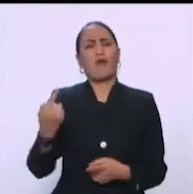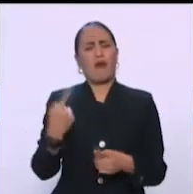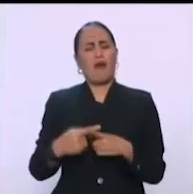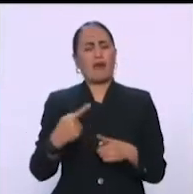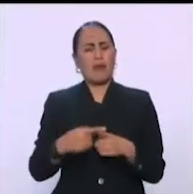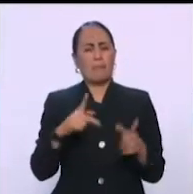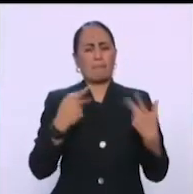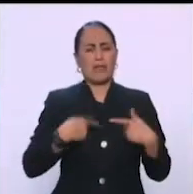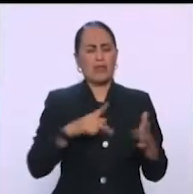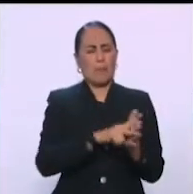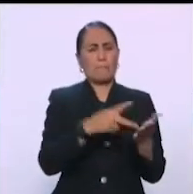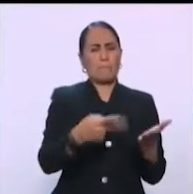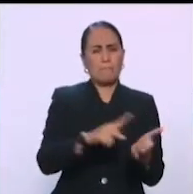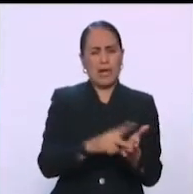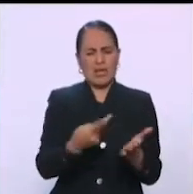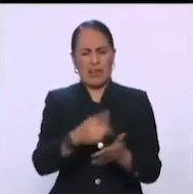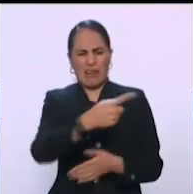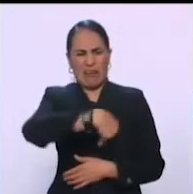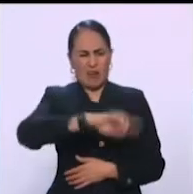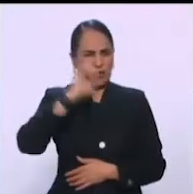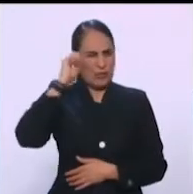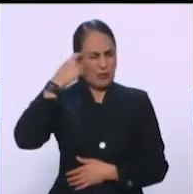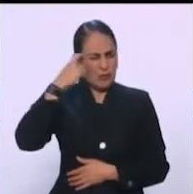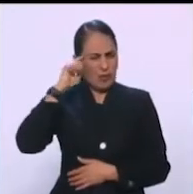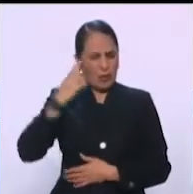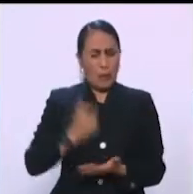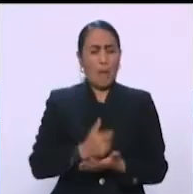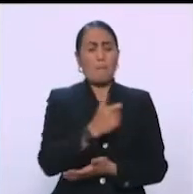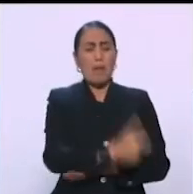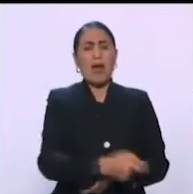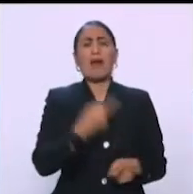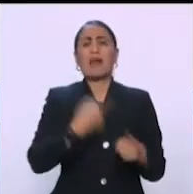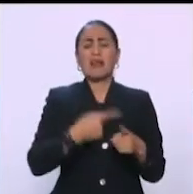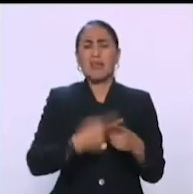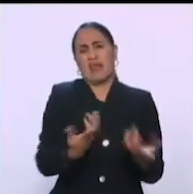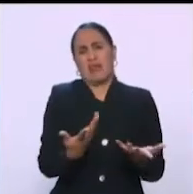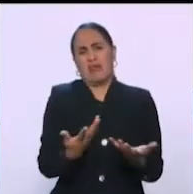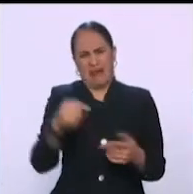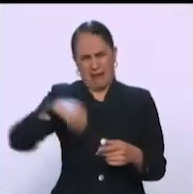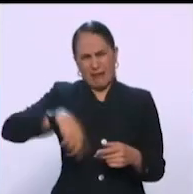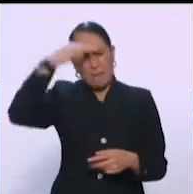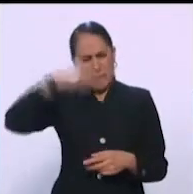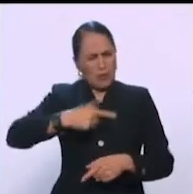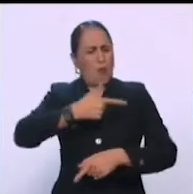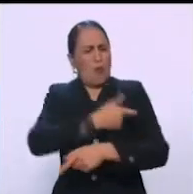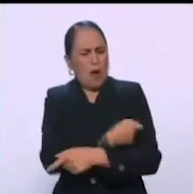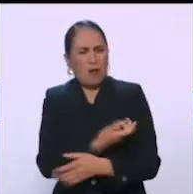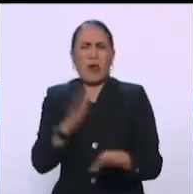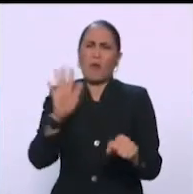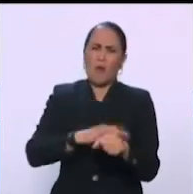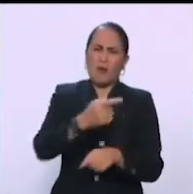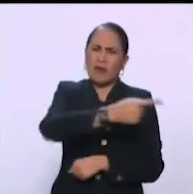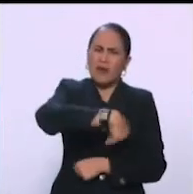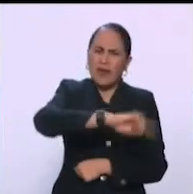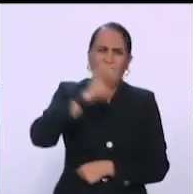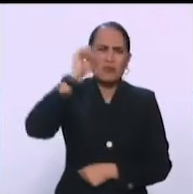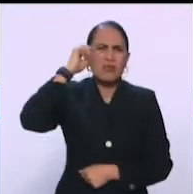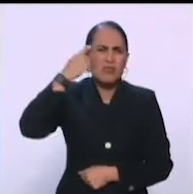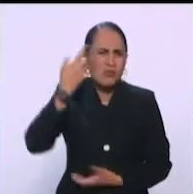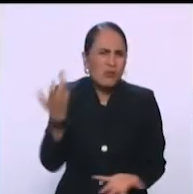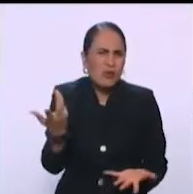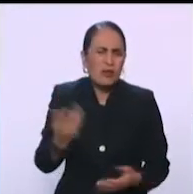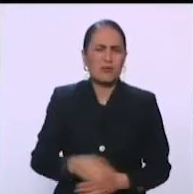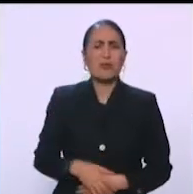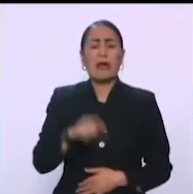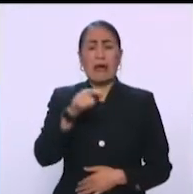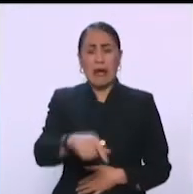a estos periodistas que están tan enojados, entre otras cosas, porque ya hay vacuna en México? Mexicanos contra la Corrupción es una de las